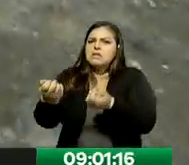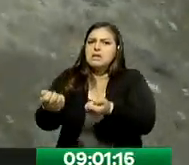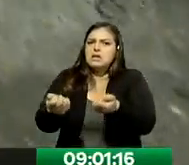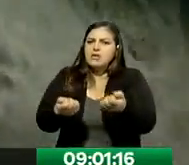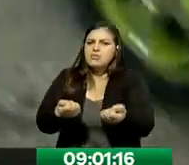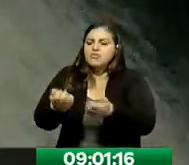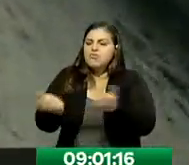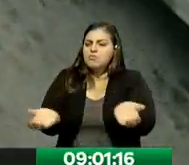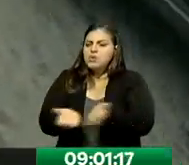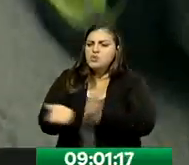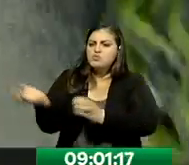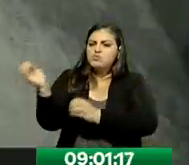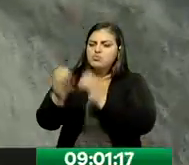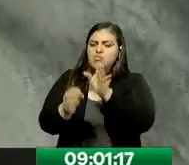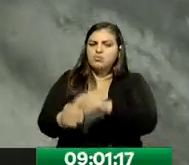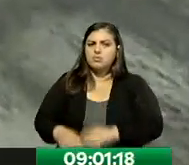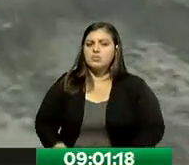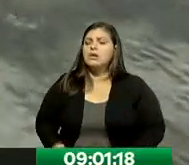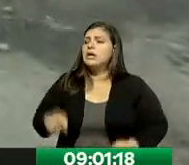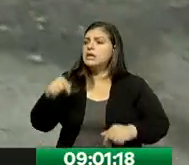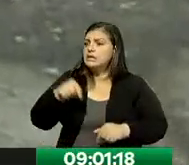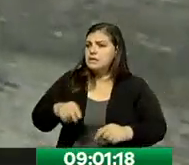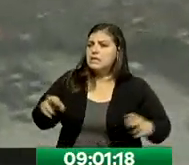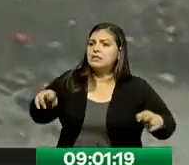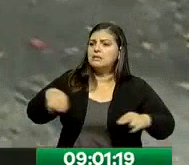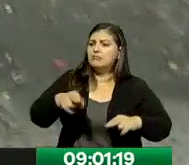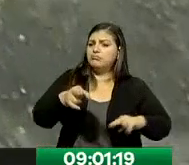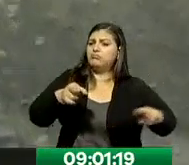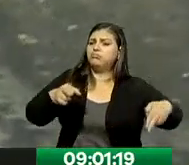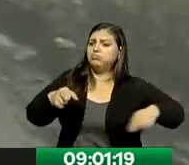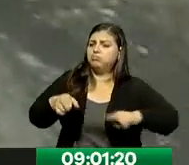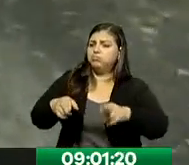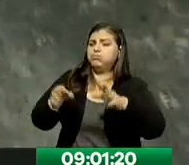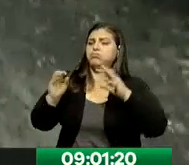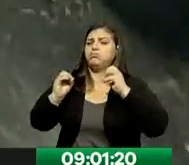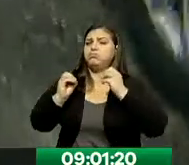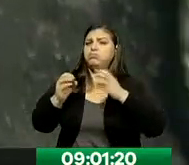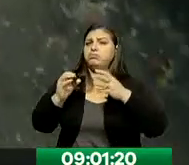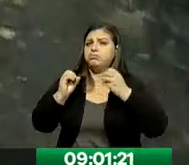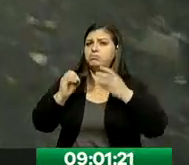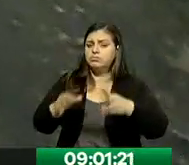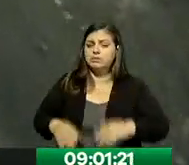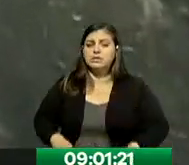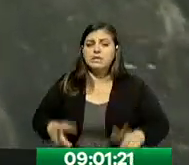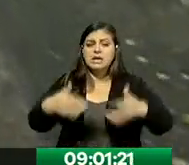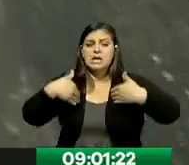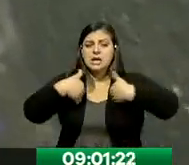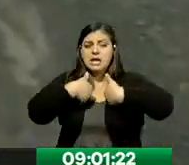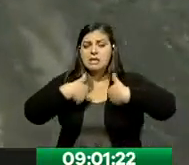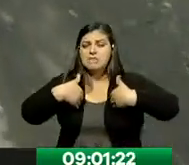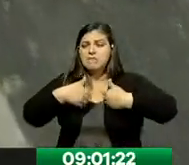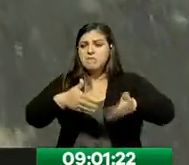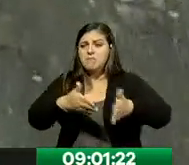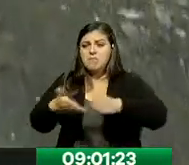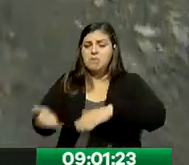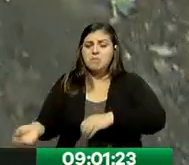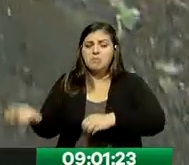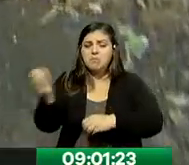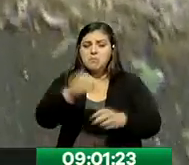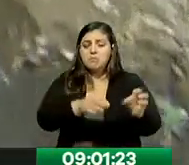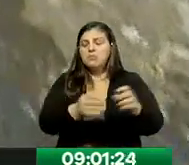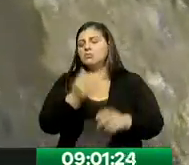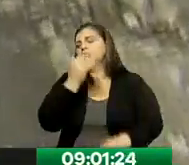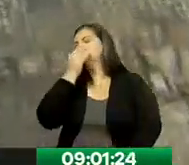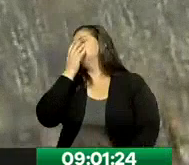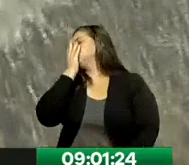ratas. Inundados de ratas, me dicen que ahí es el matadero de animales, dejan animales muertos. Eso es un problema, aquí